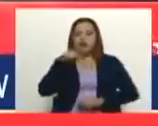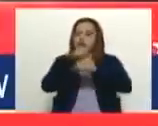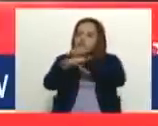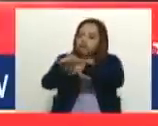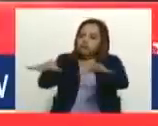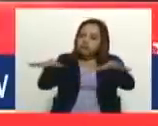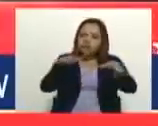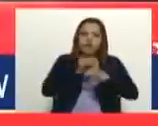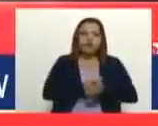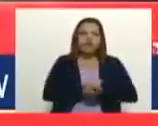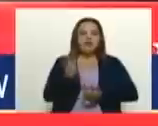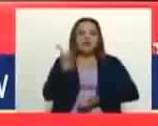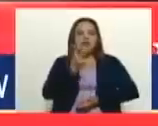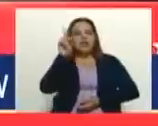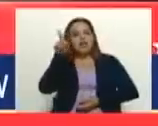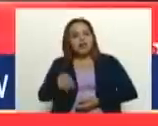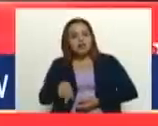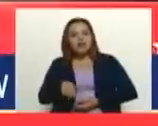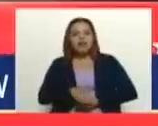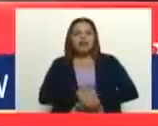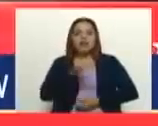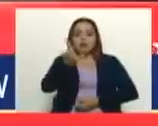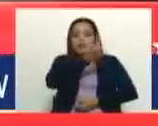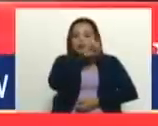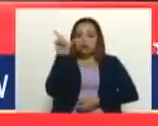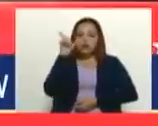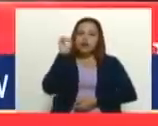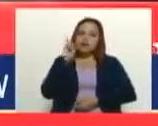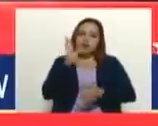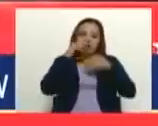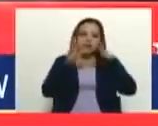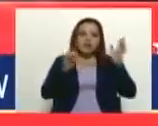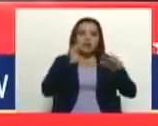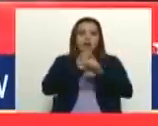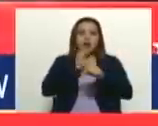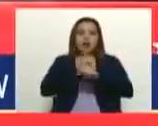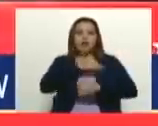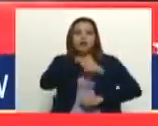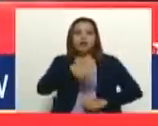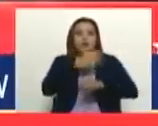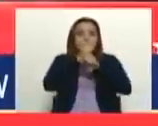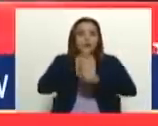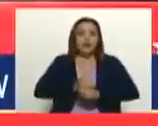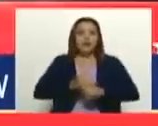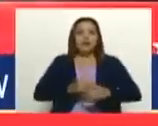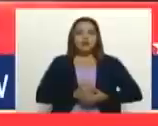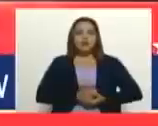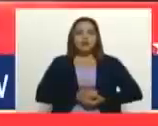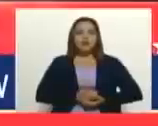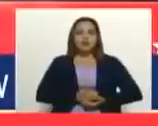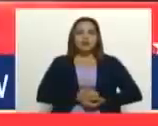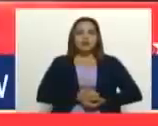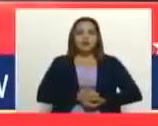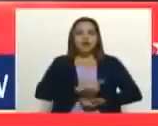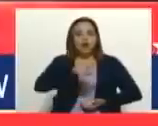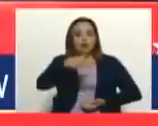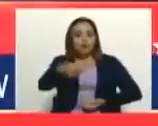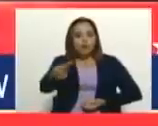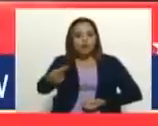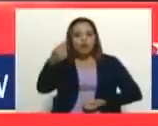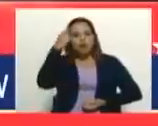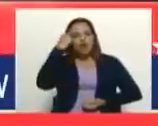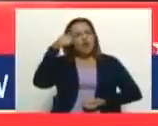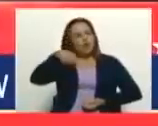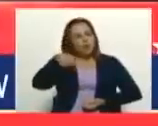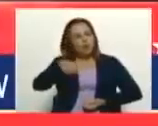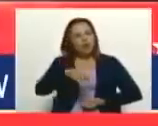territorio nacional, igual que el Partido Socialista Unido de Venezuela. Estamos nosotros a la espera de, en los próximos días, hoy